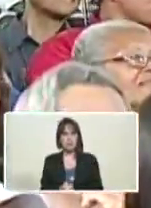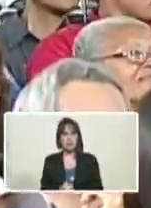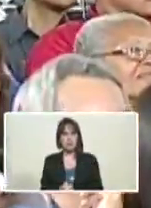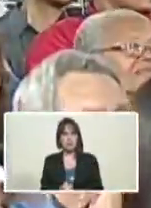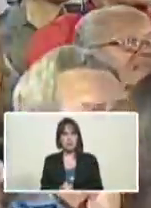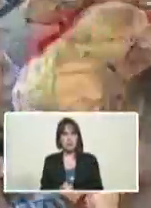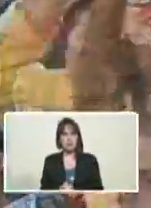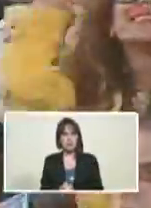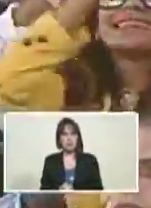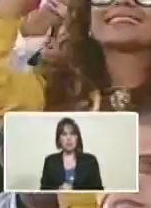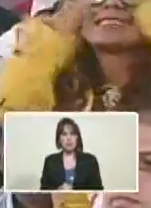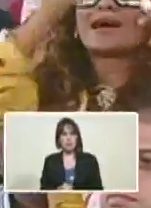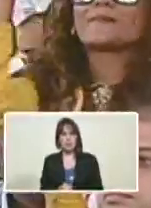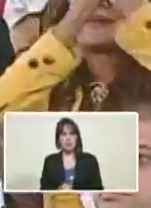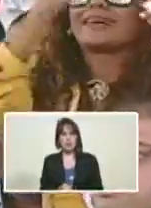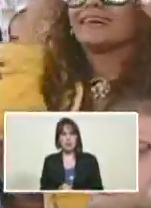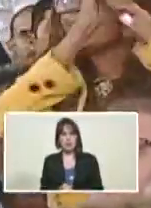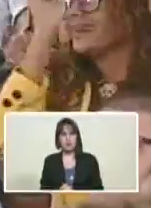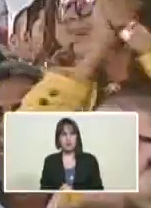Valga,